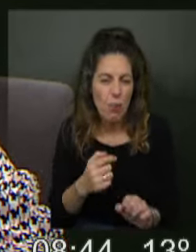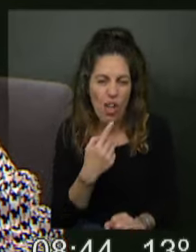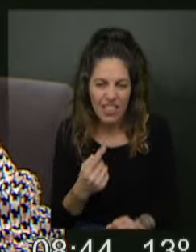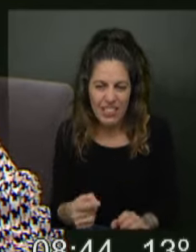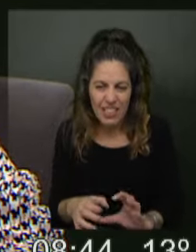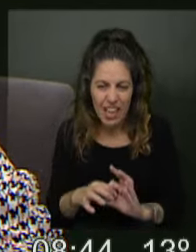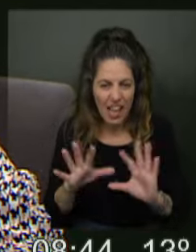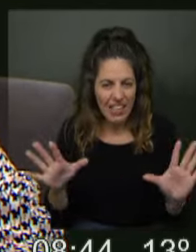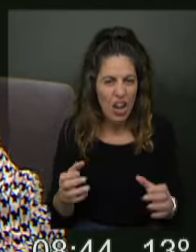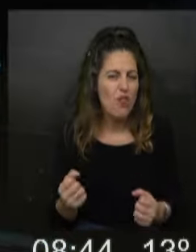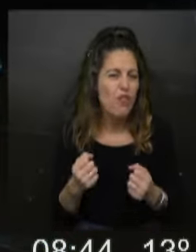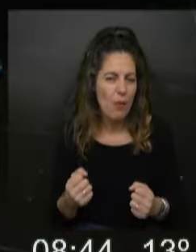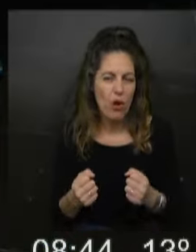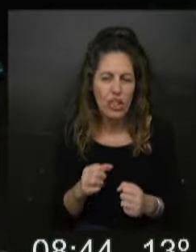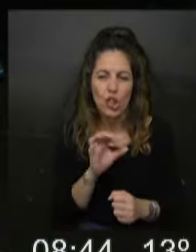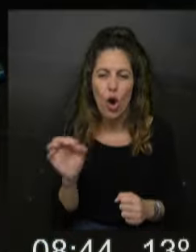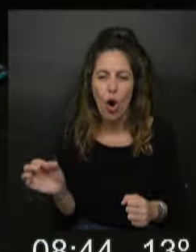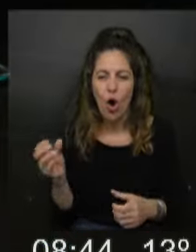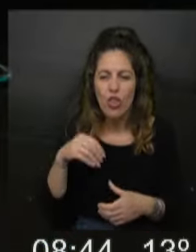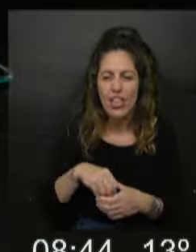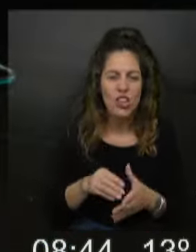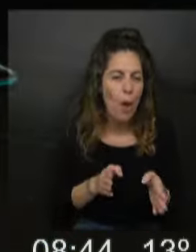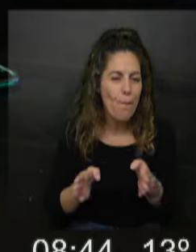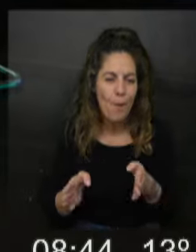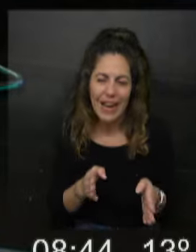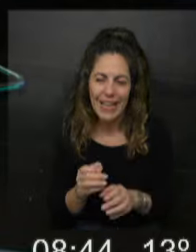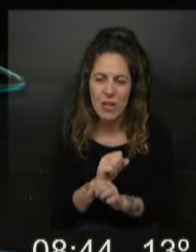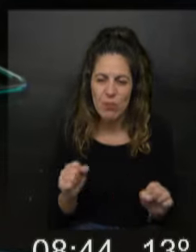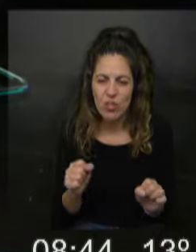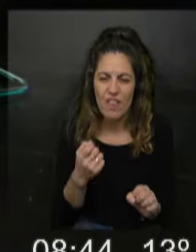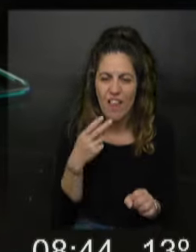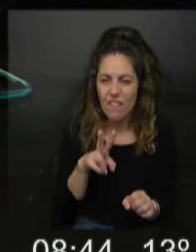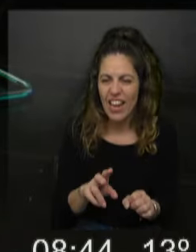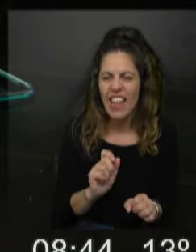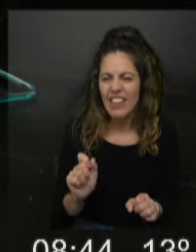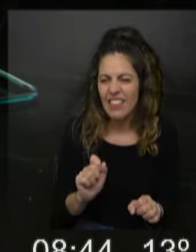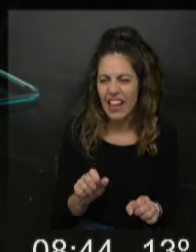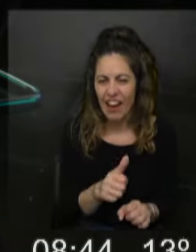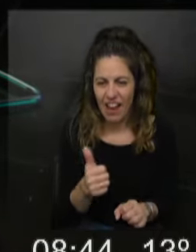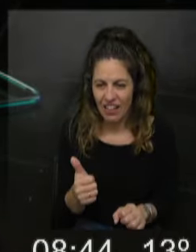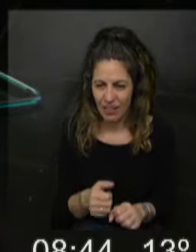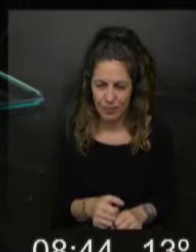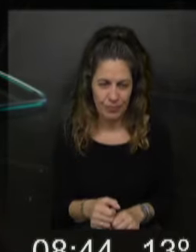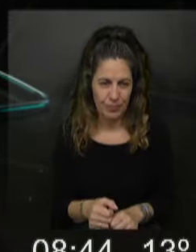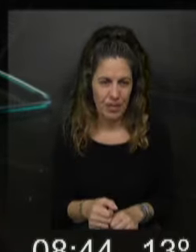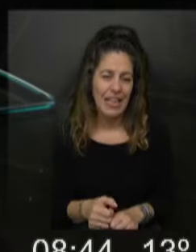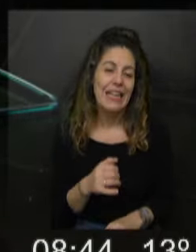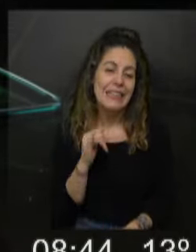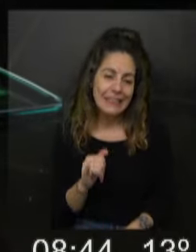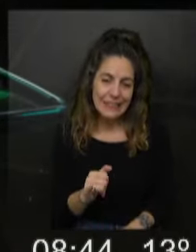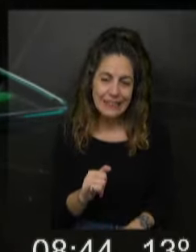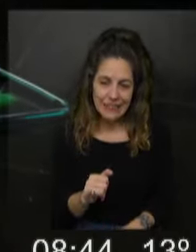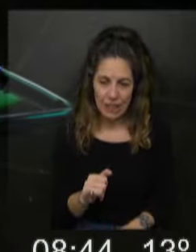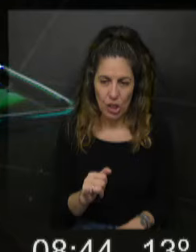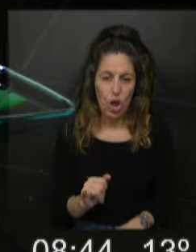claro favorito o estamos dentro de ciertos márgenes que es imposible aborar qué es lo que pasa Sí sí a ver los